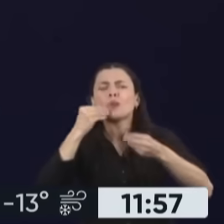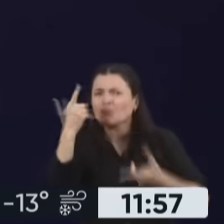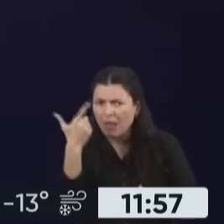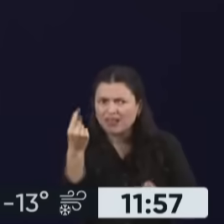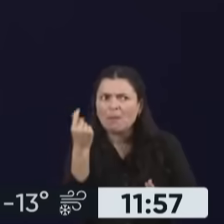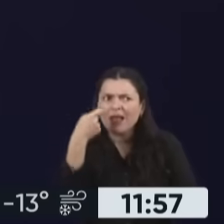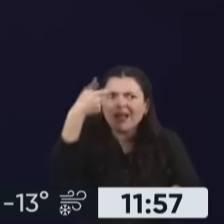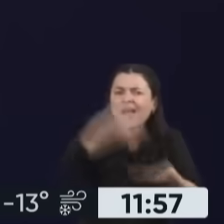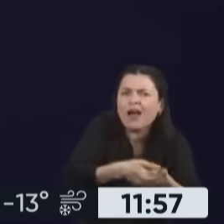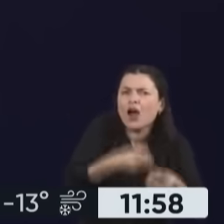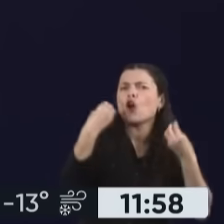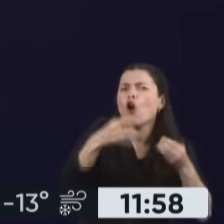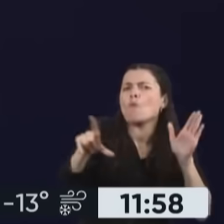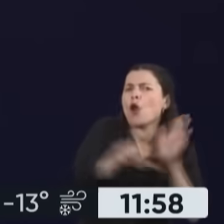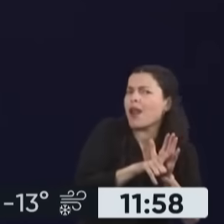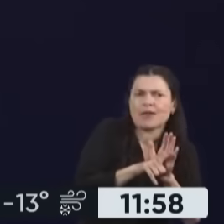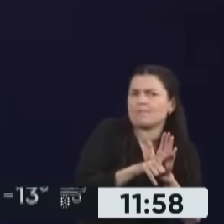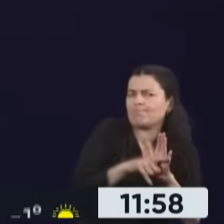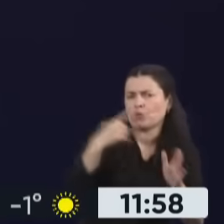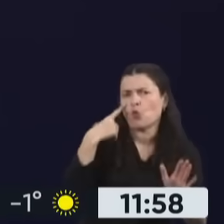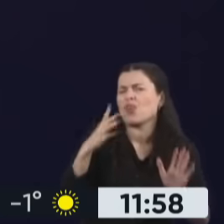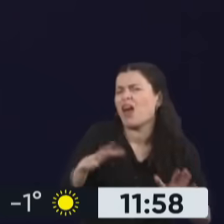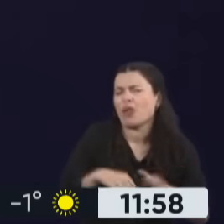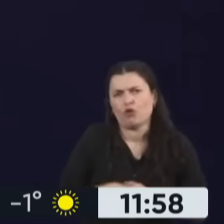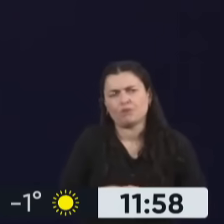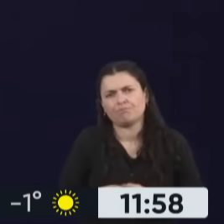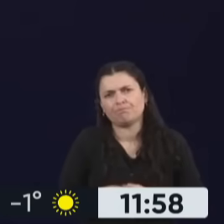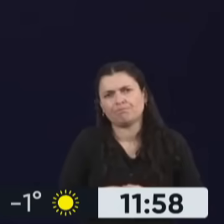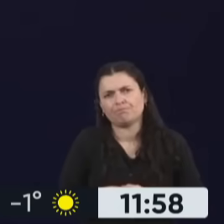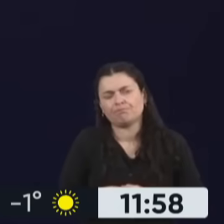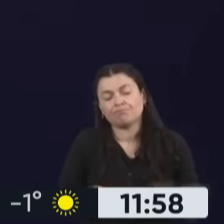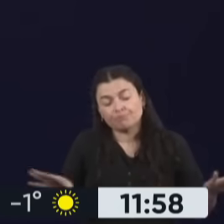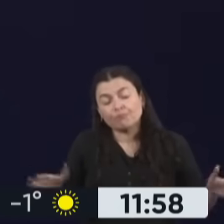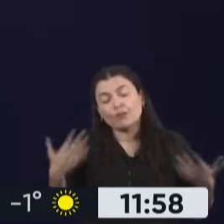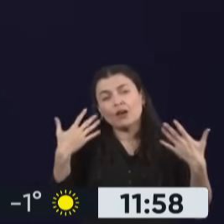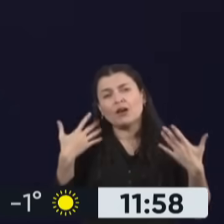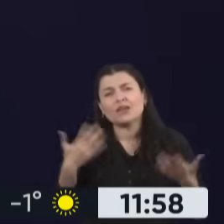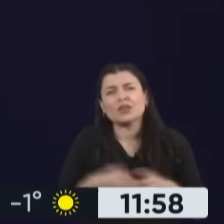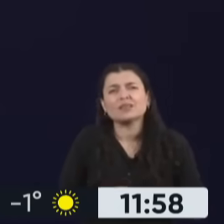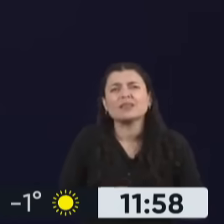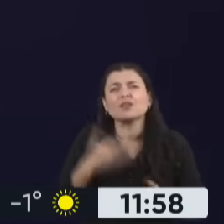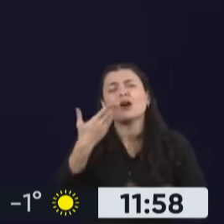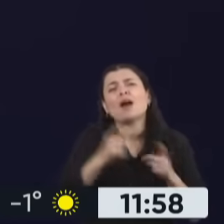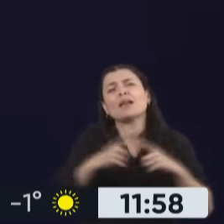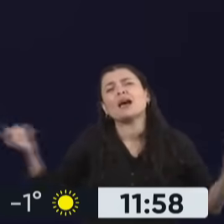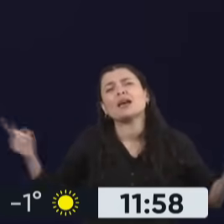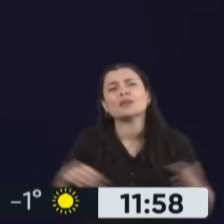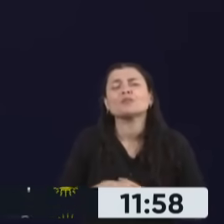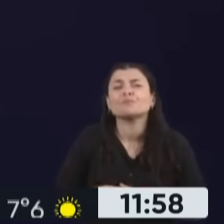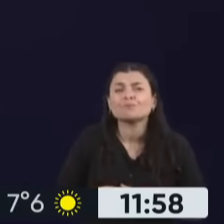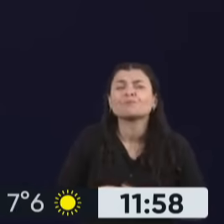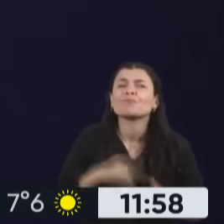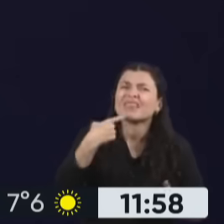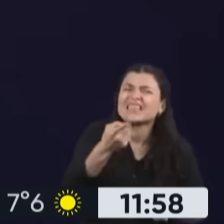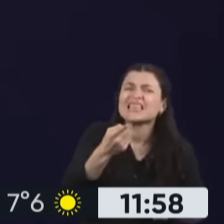Por consiguiente, lo que me explayo un poco más, lo que el presidente toma la decisión